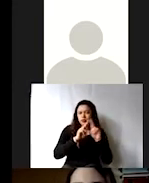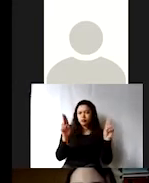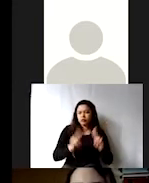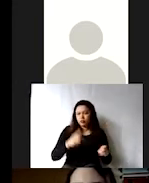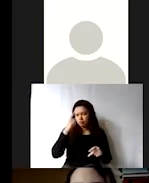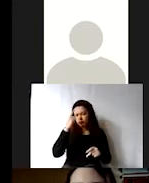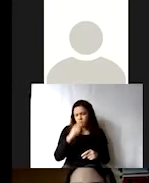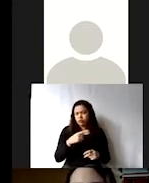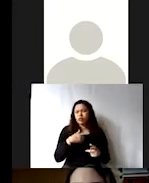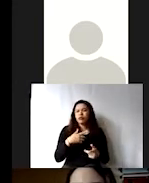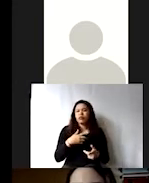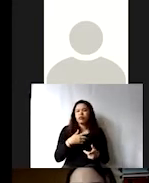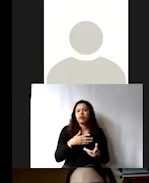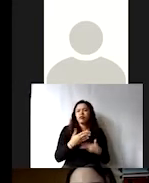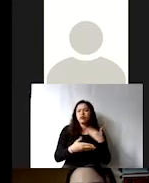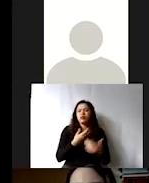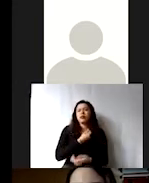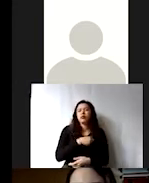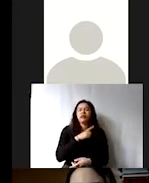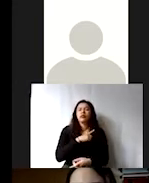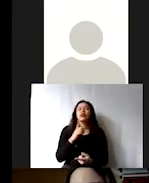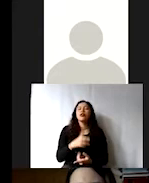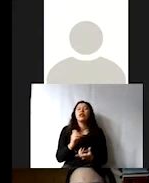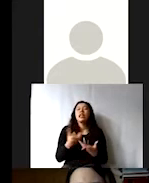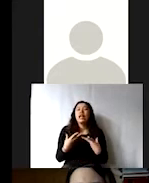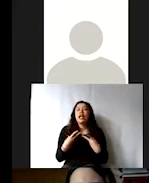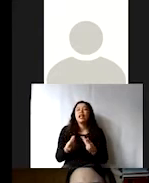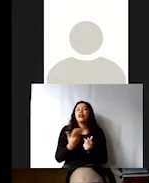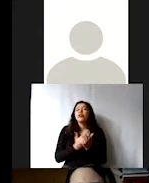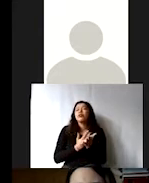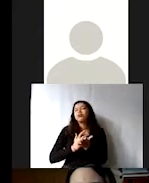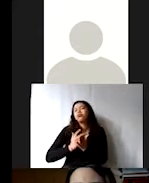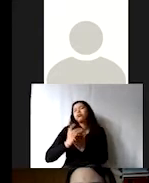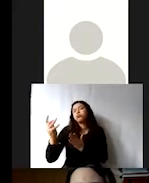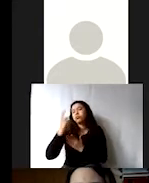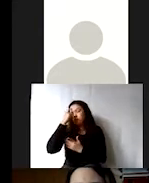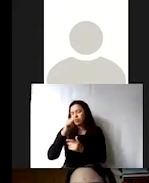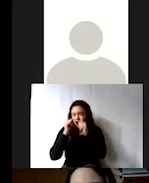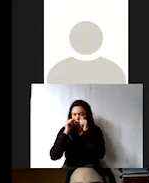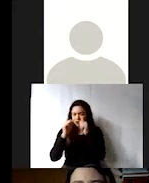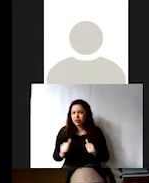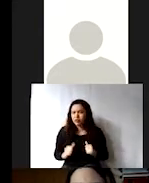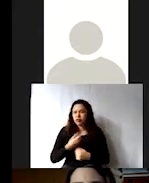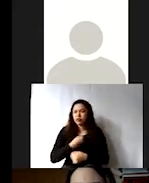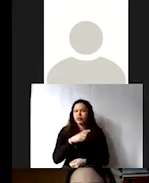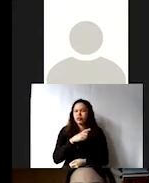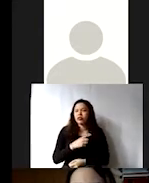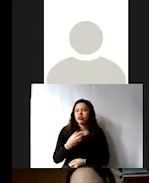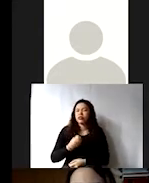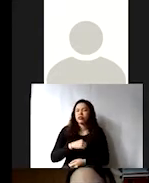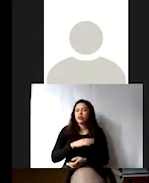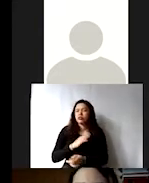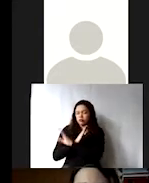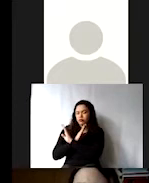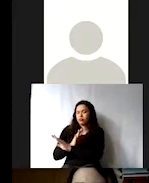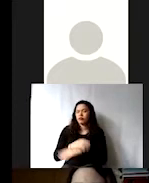salud y evitar gastos catastróficos por la atención en la salud. Entonces,